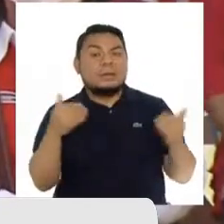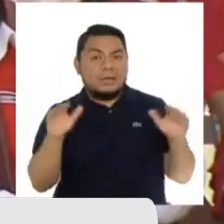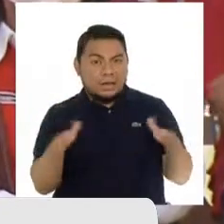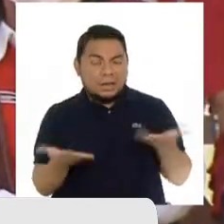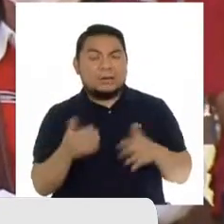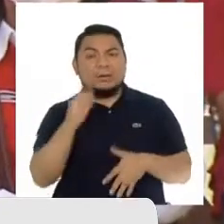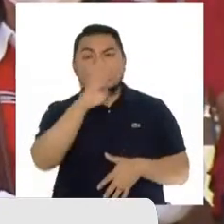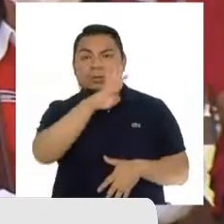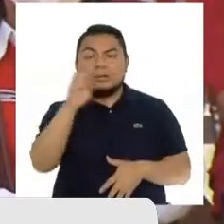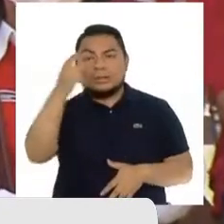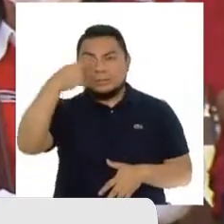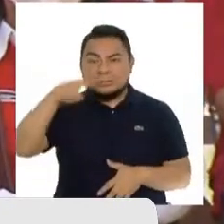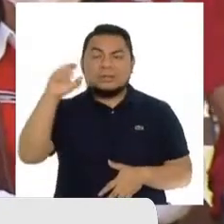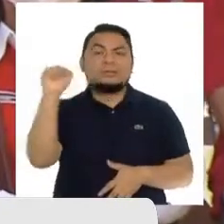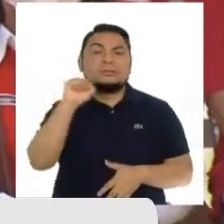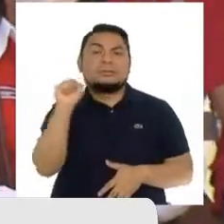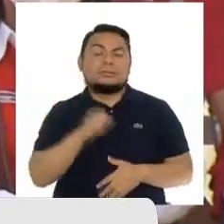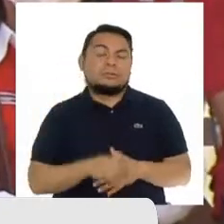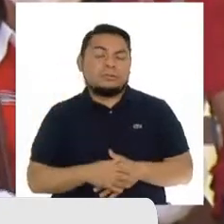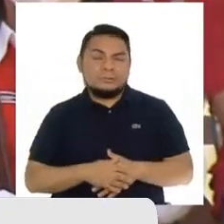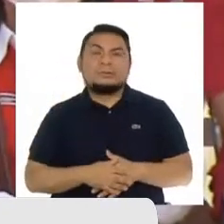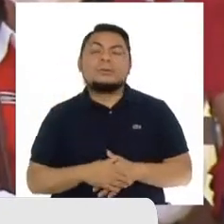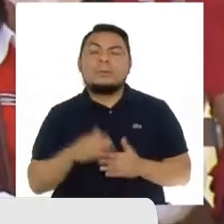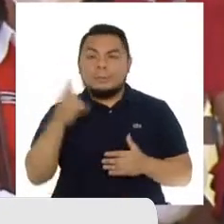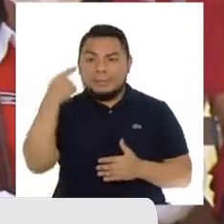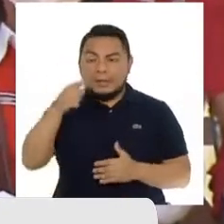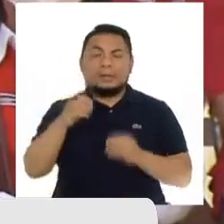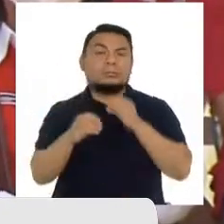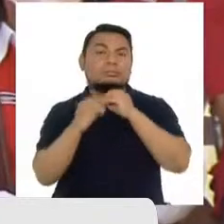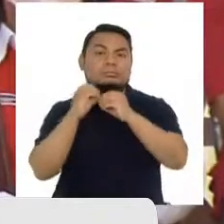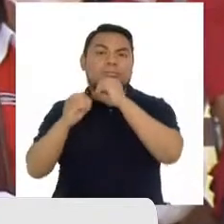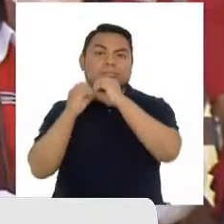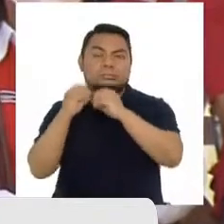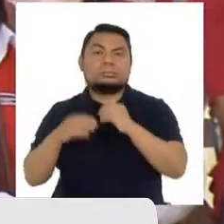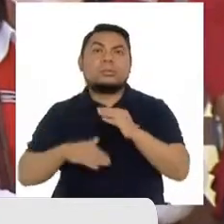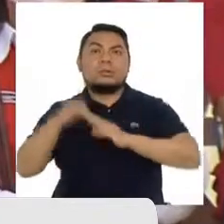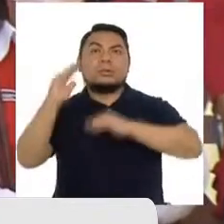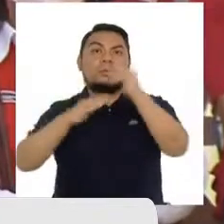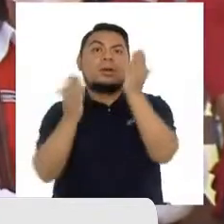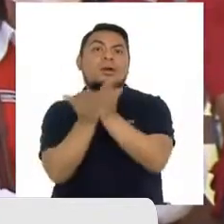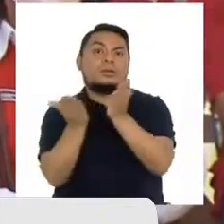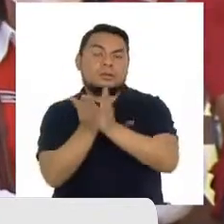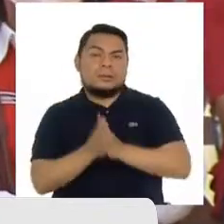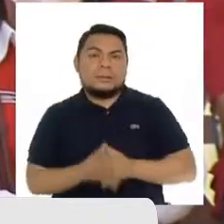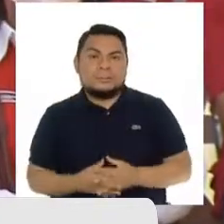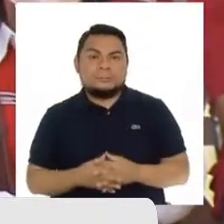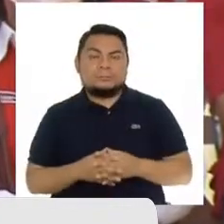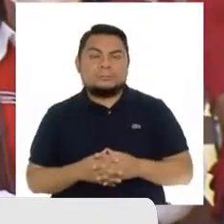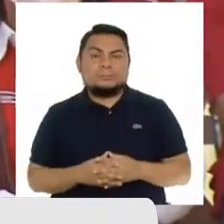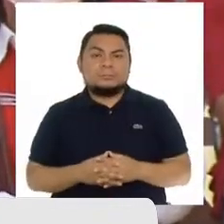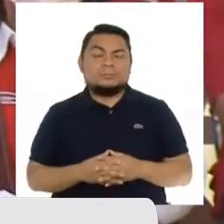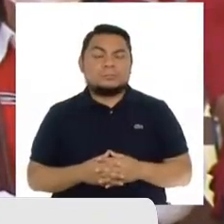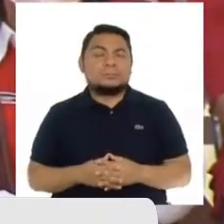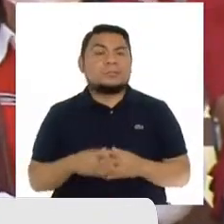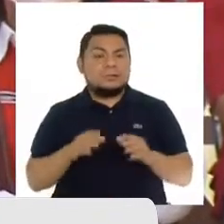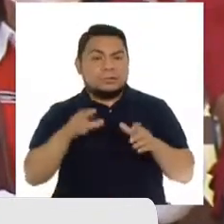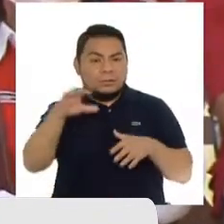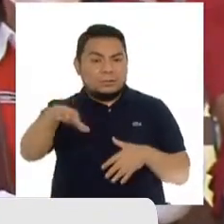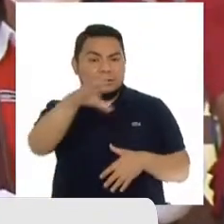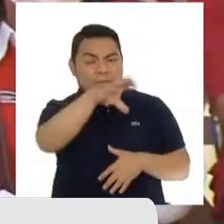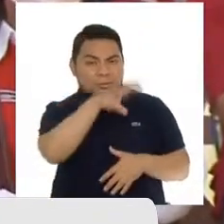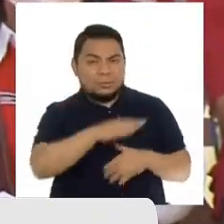400 millones de soles para el mantenimiento de la infraestructura educativa instalación